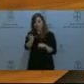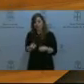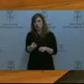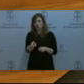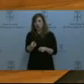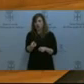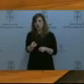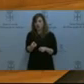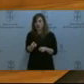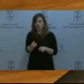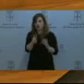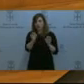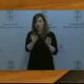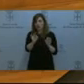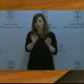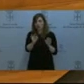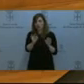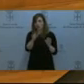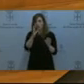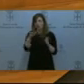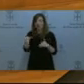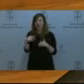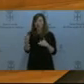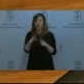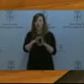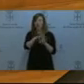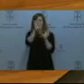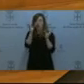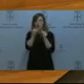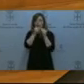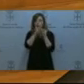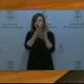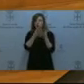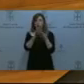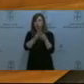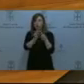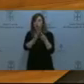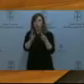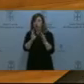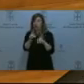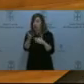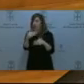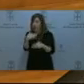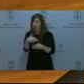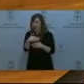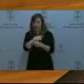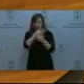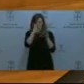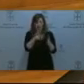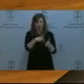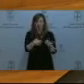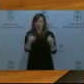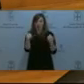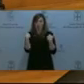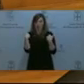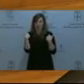que al final hubo que concluir con el Partido Popular y no lo tuvimos. Y de ustedes dependía